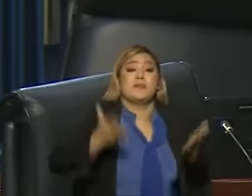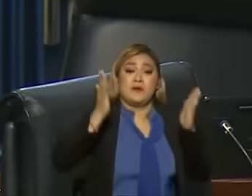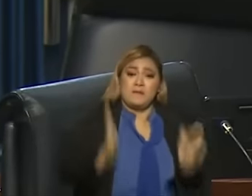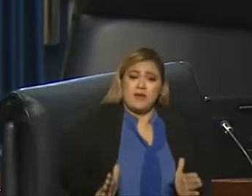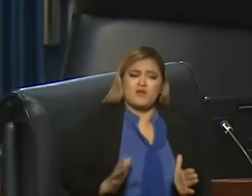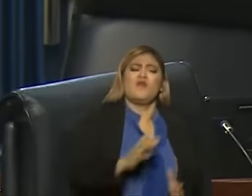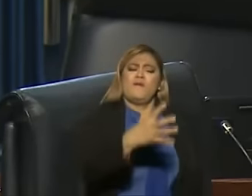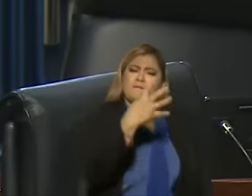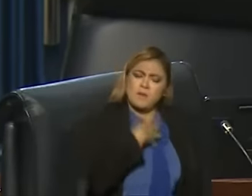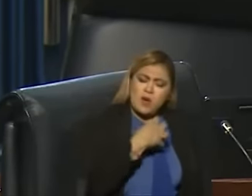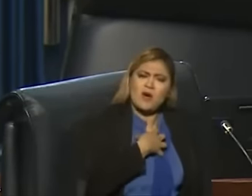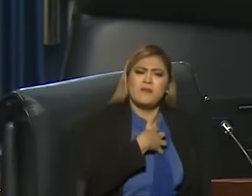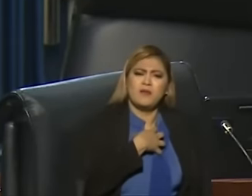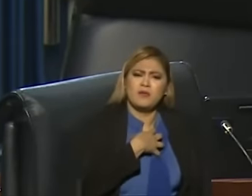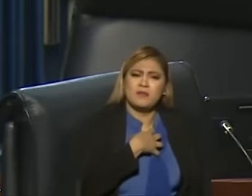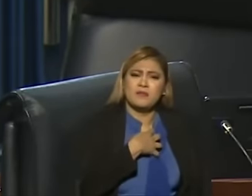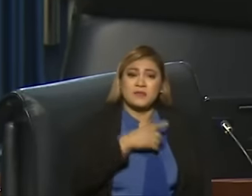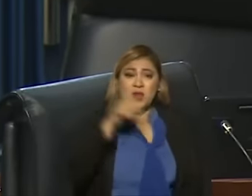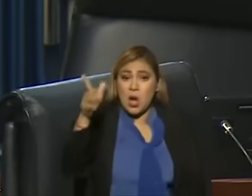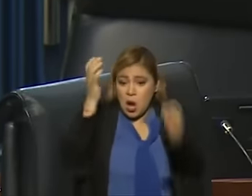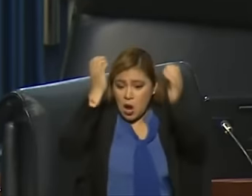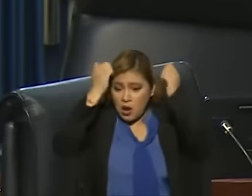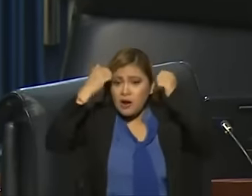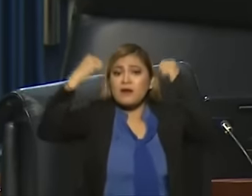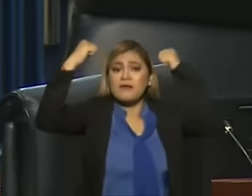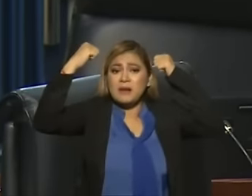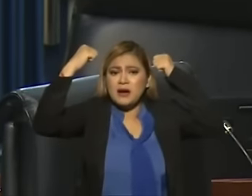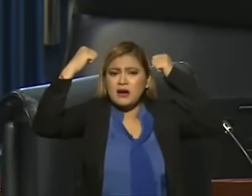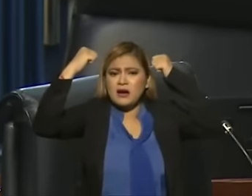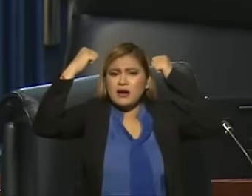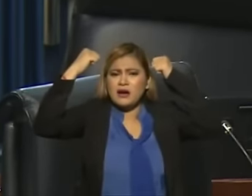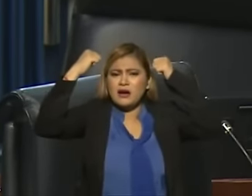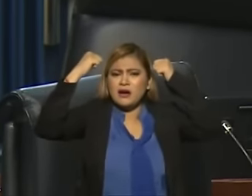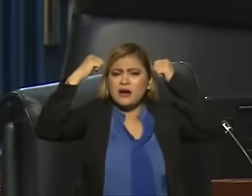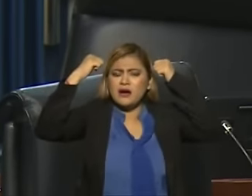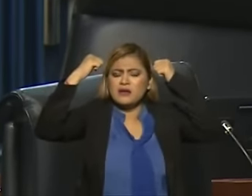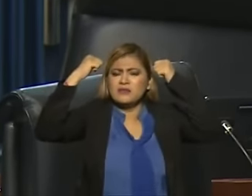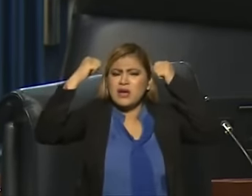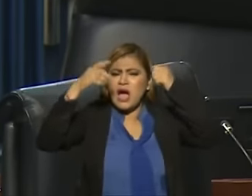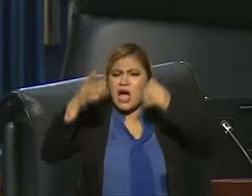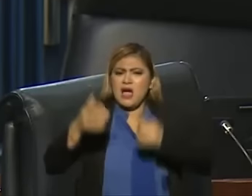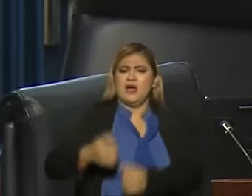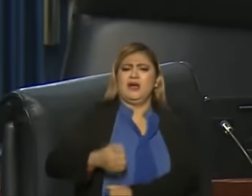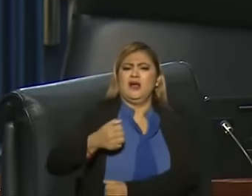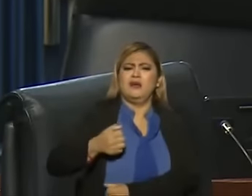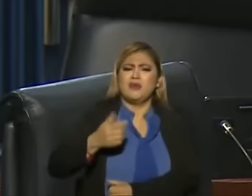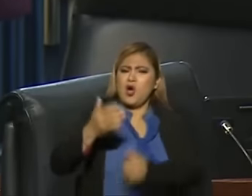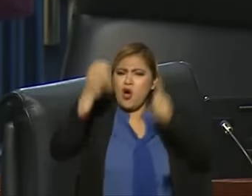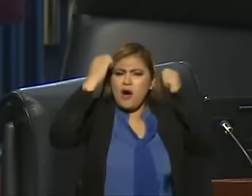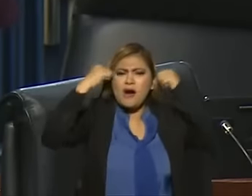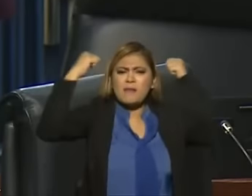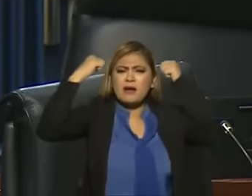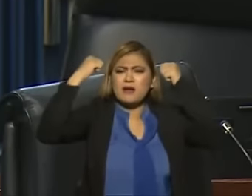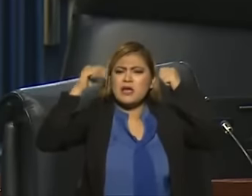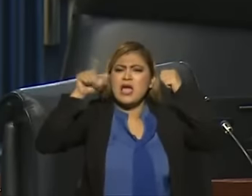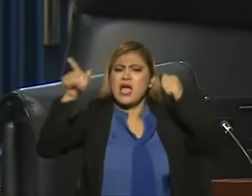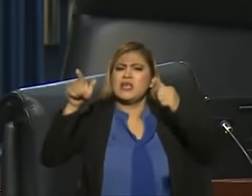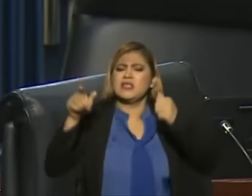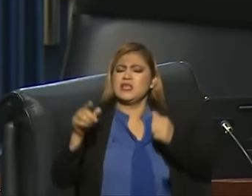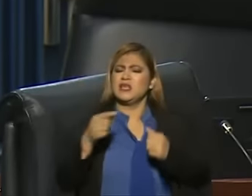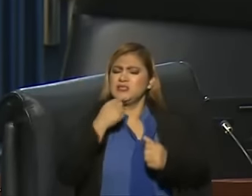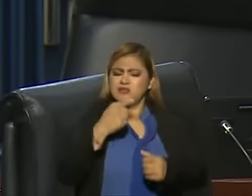Torrijos hubiera pensado como ustedes están pasando ese contrato, no tendríamos